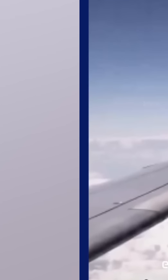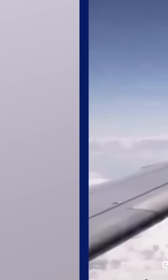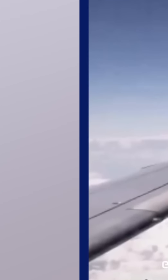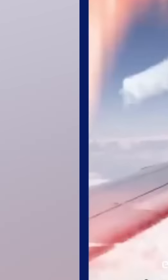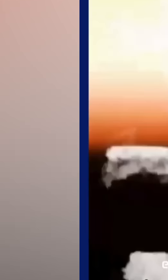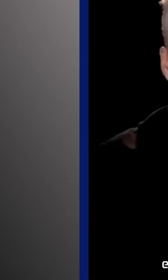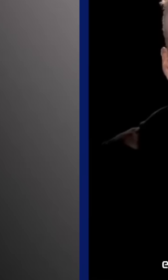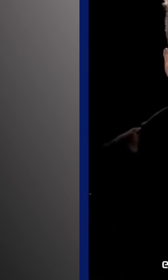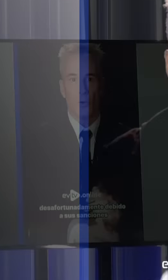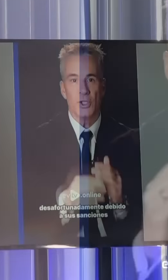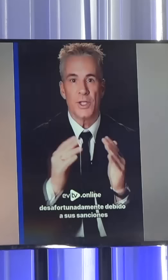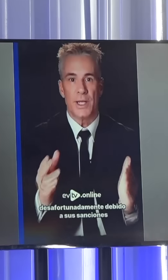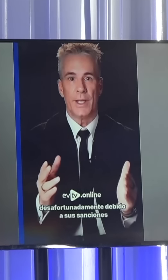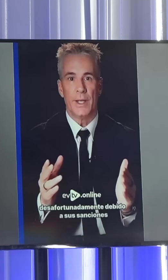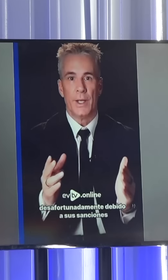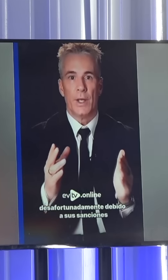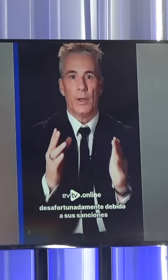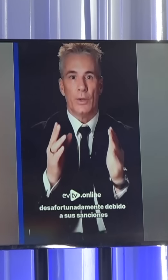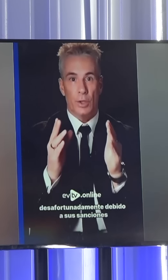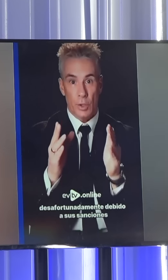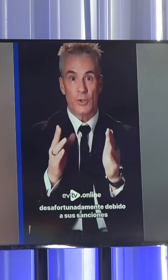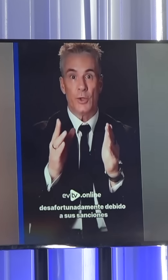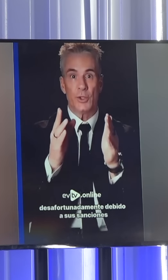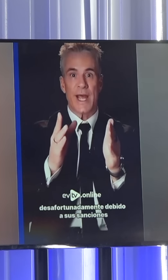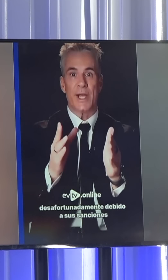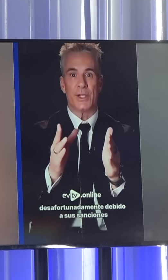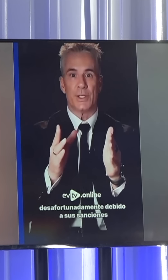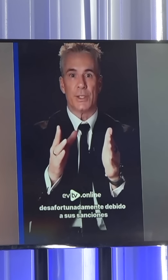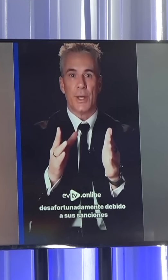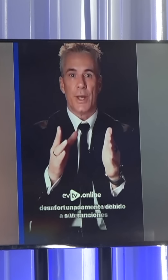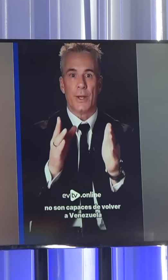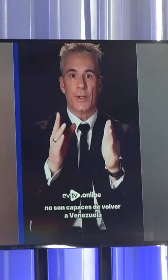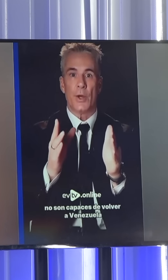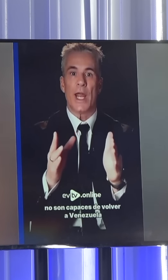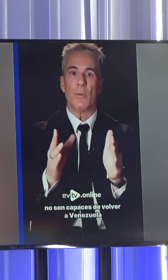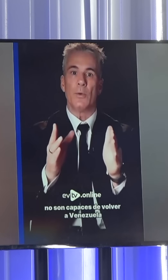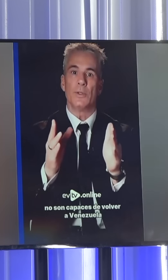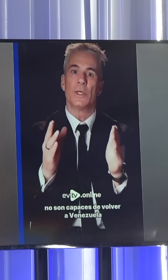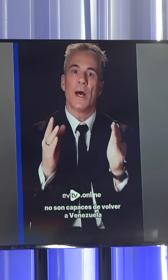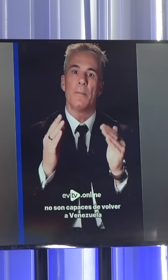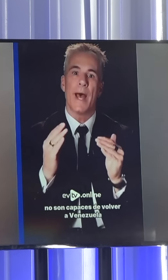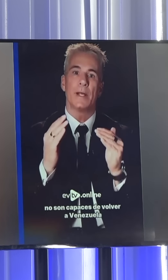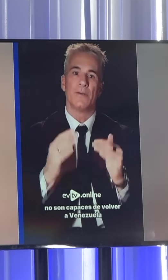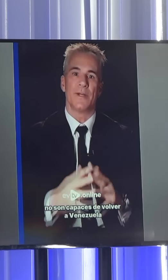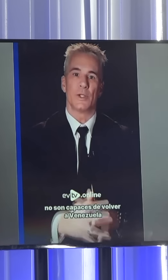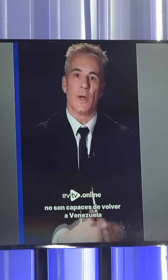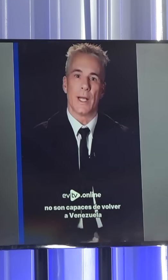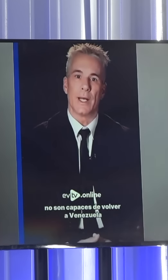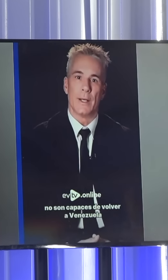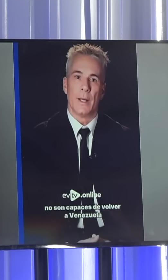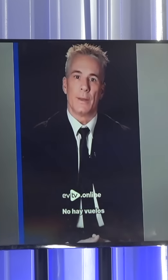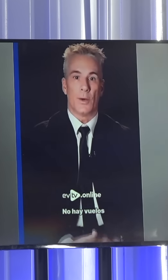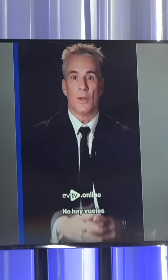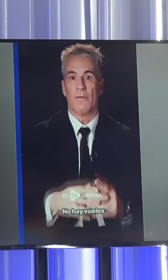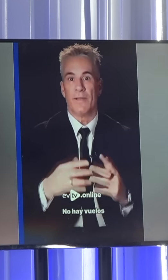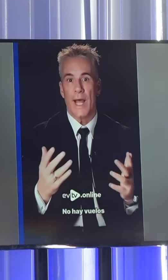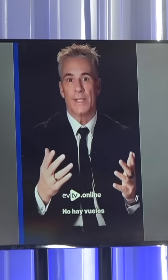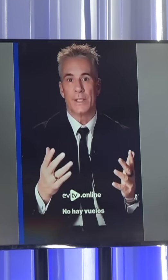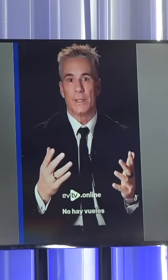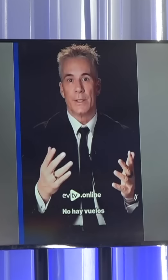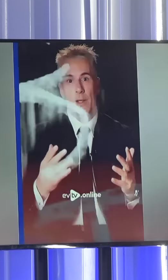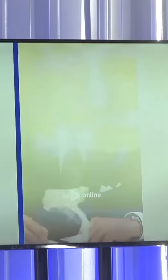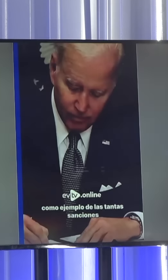their homeland. Unfortunately, bueno, obviamente se nota, lo puedo decir como una conjetura,